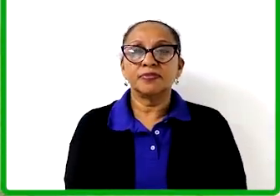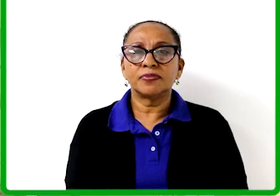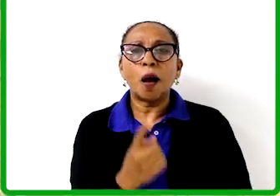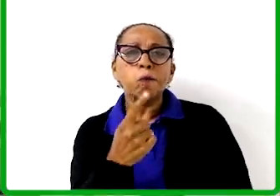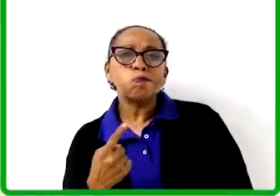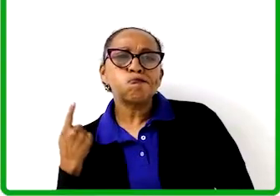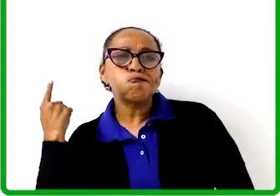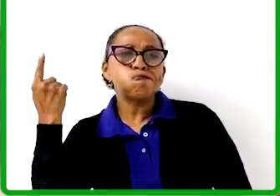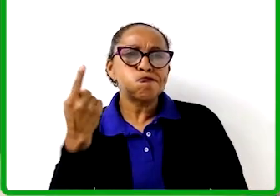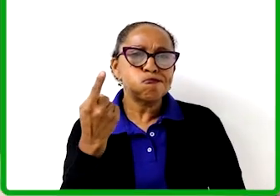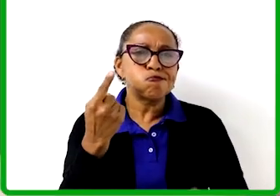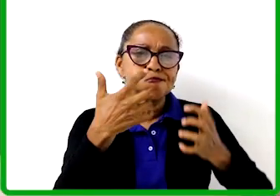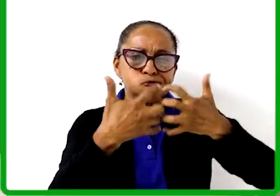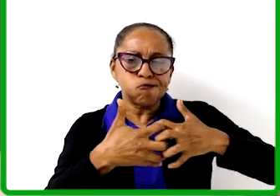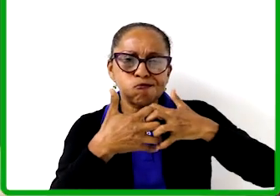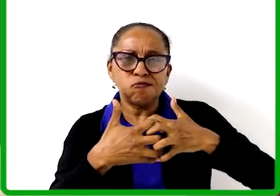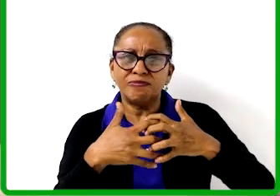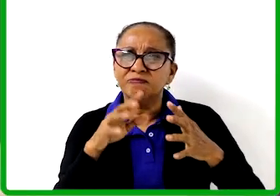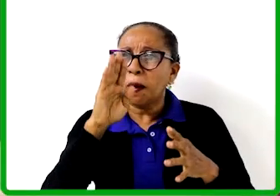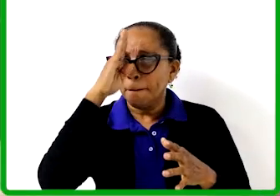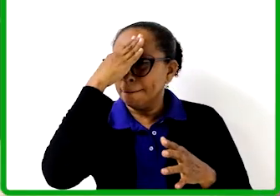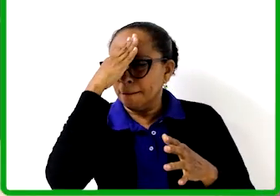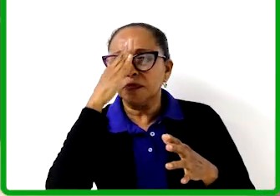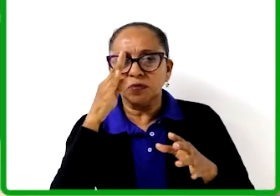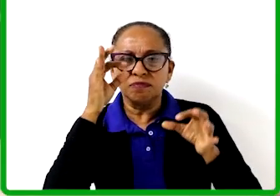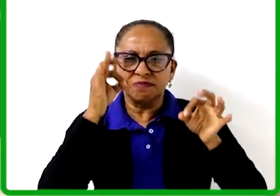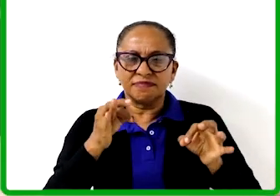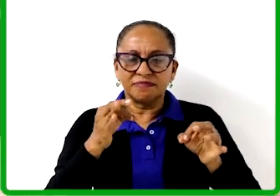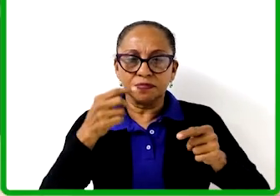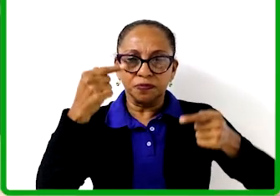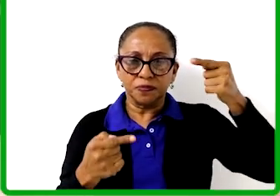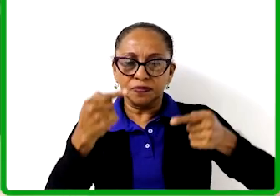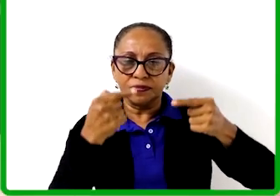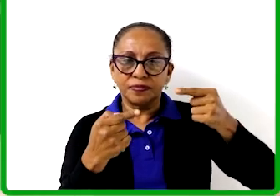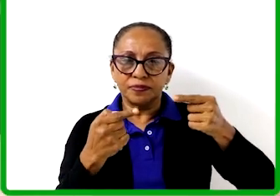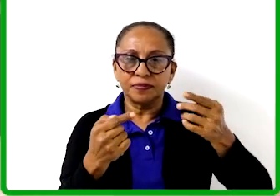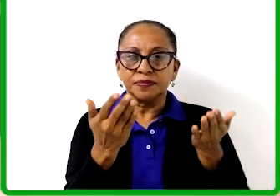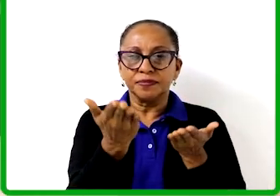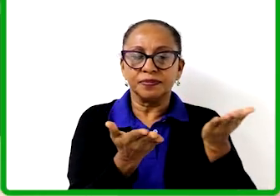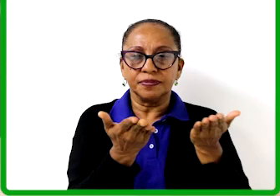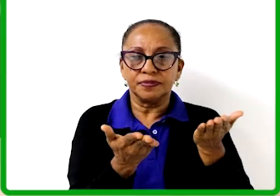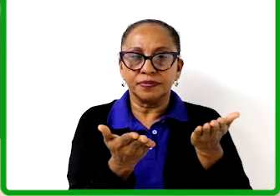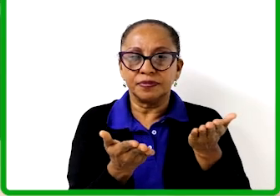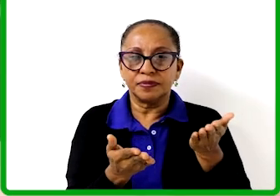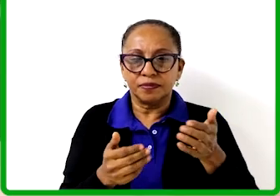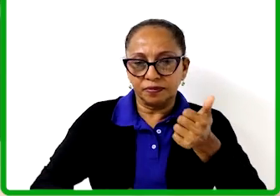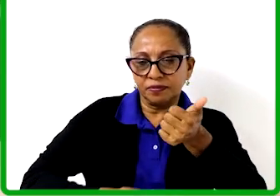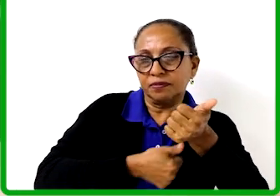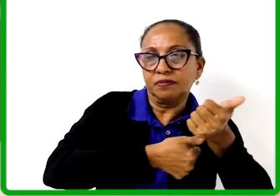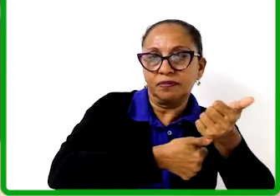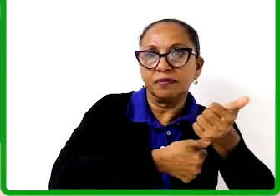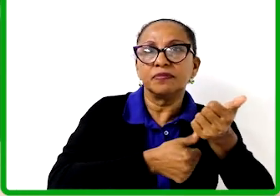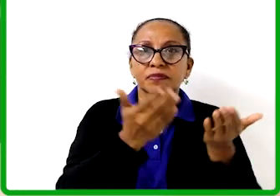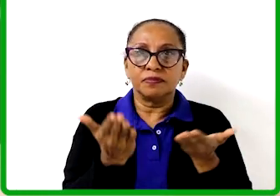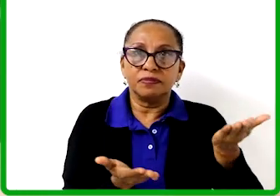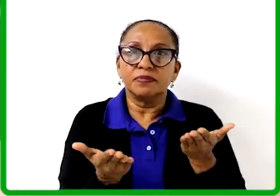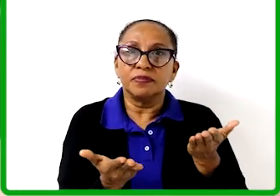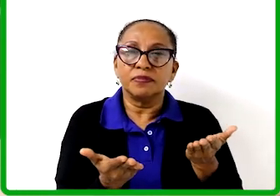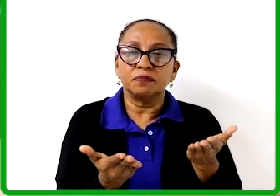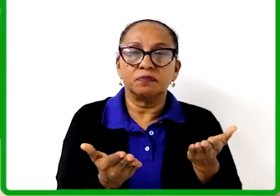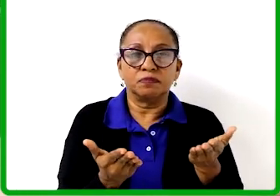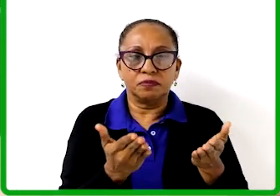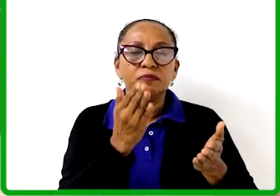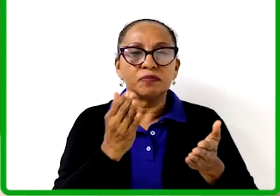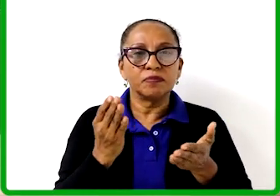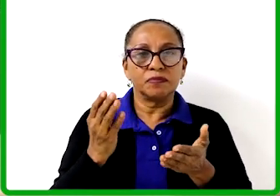la sociedad en un mundo globalizado y lleno de incertidumbre somos líderes en la asesoría contable en tributaria costos y